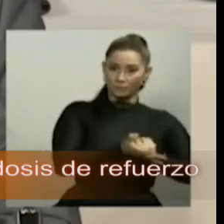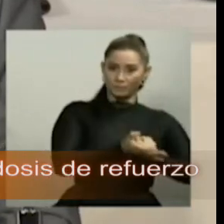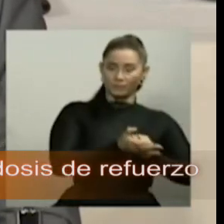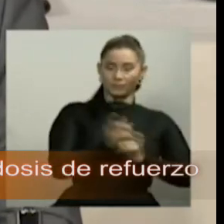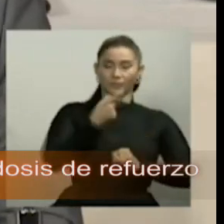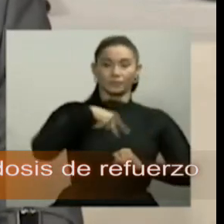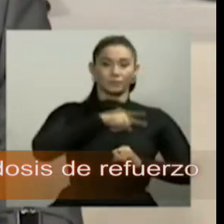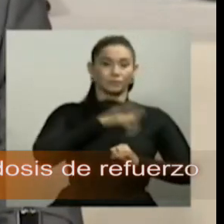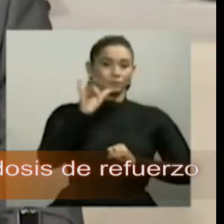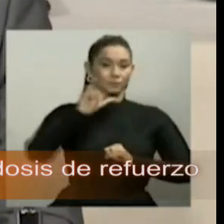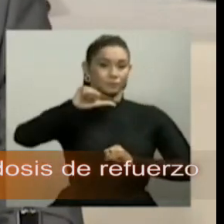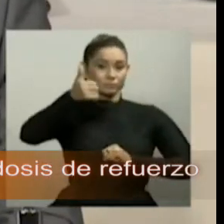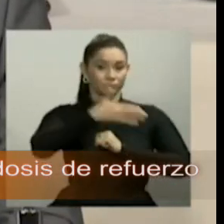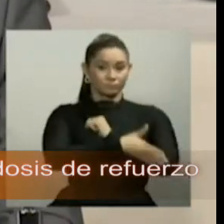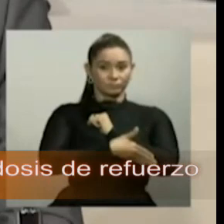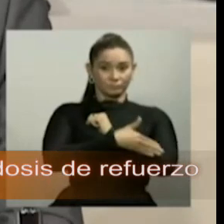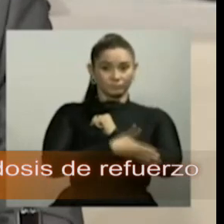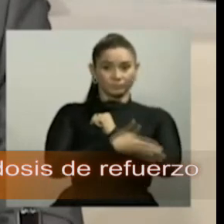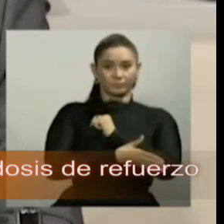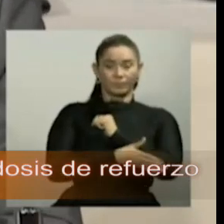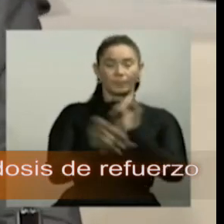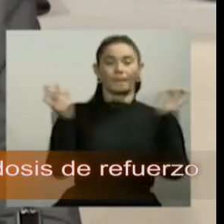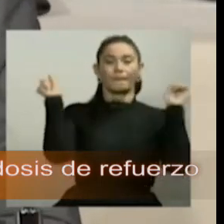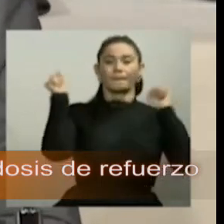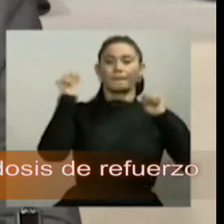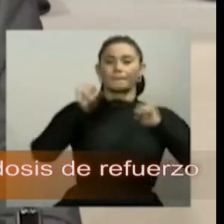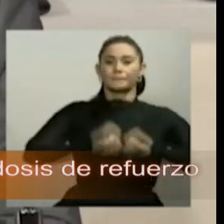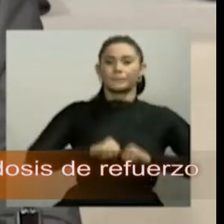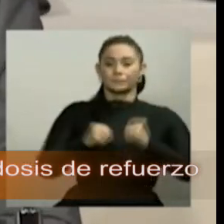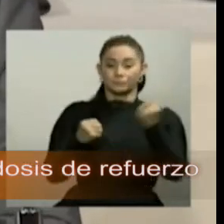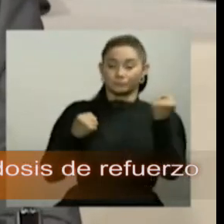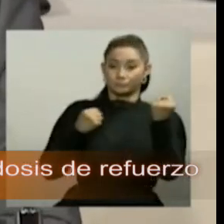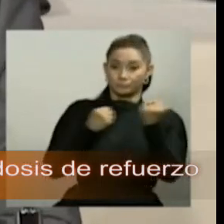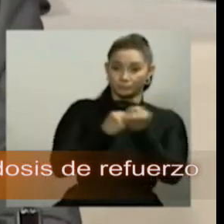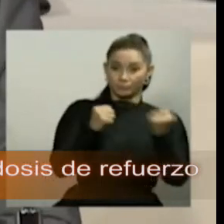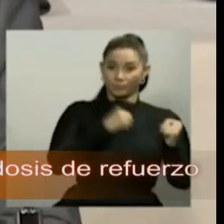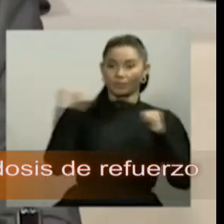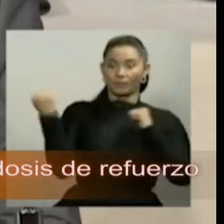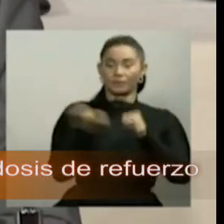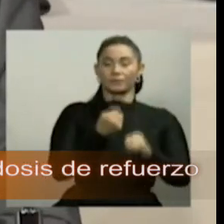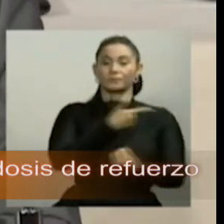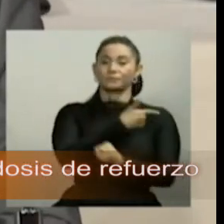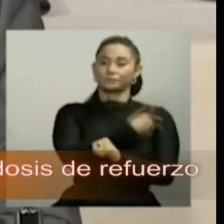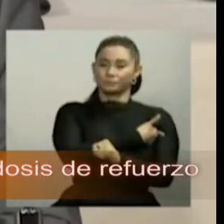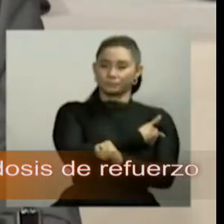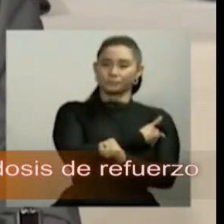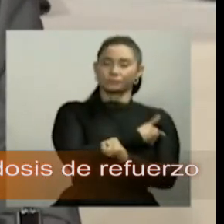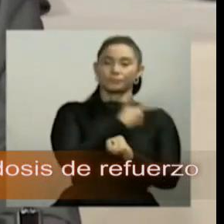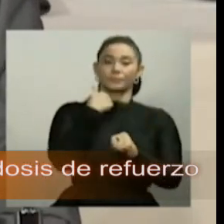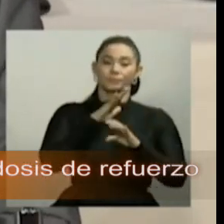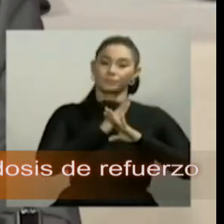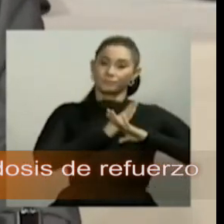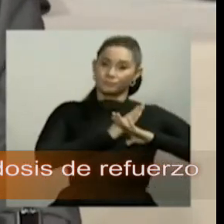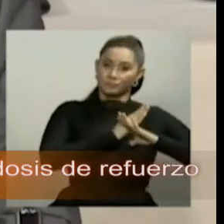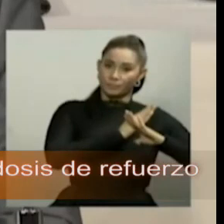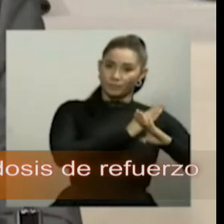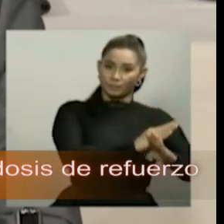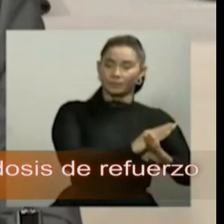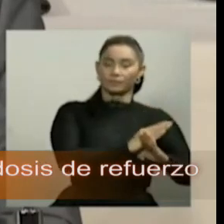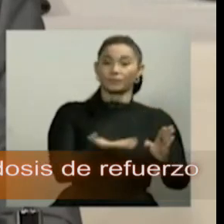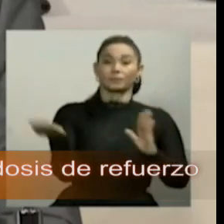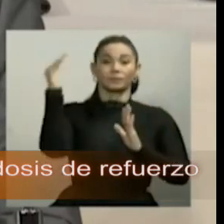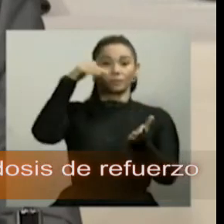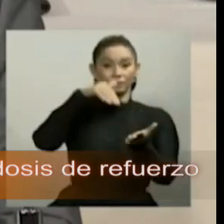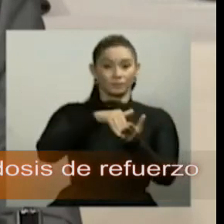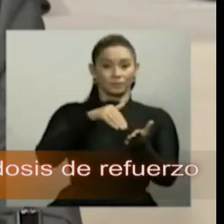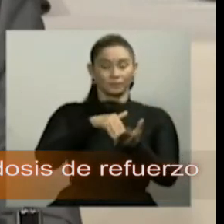especializada para discutir la medida que busca colocar otra inyección para combatir los efectos de la pandemia